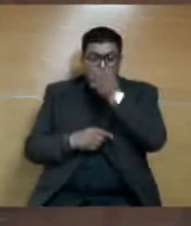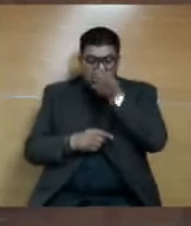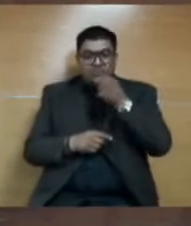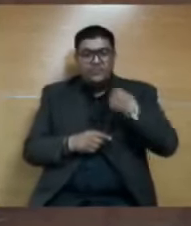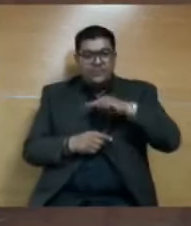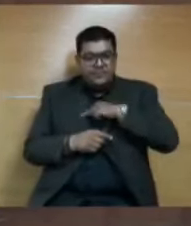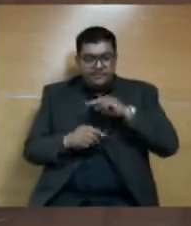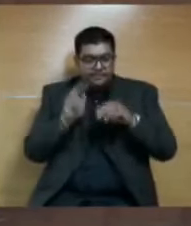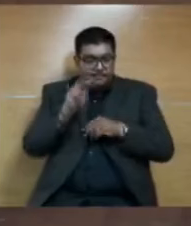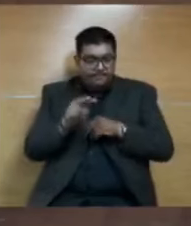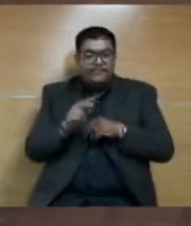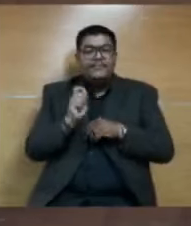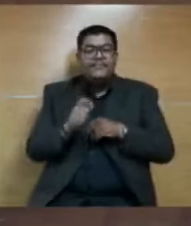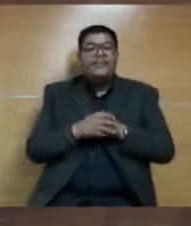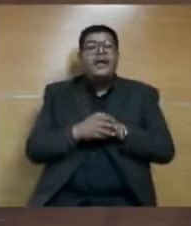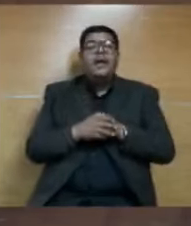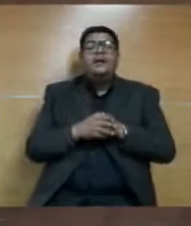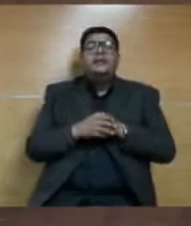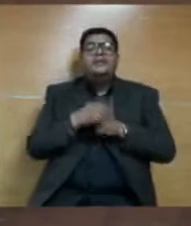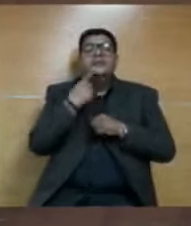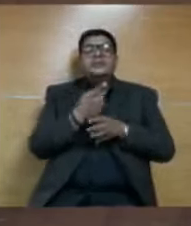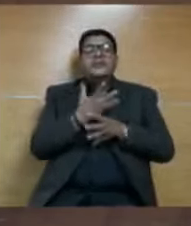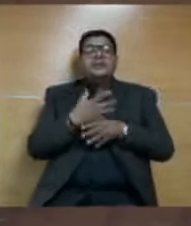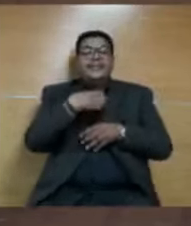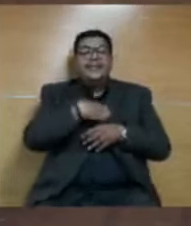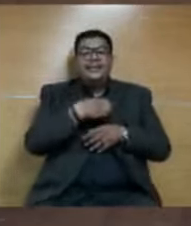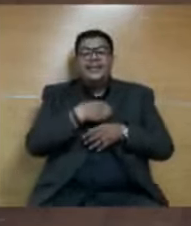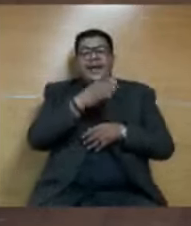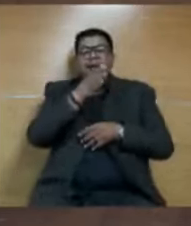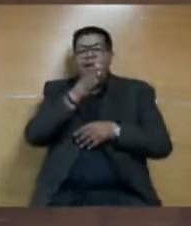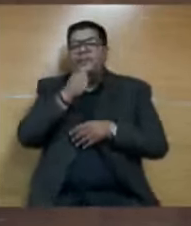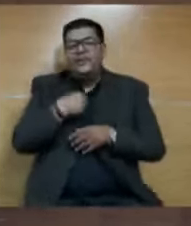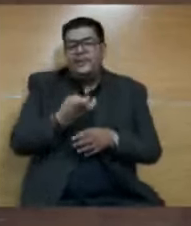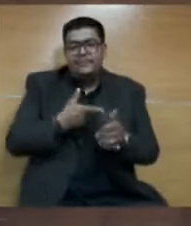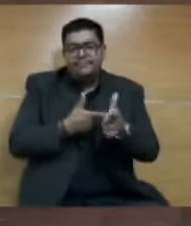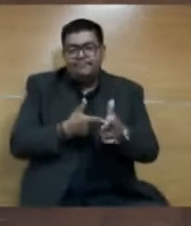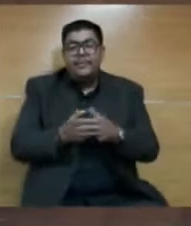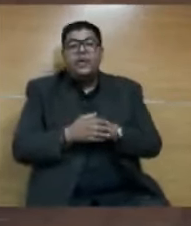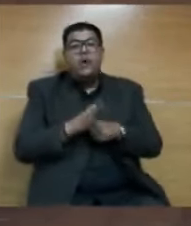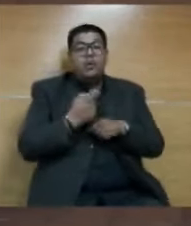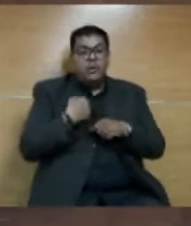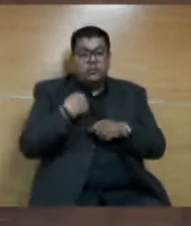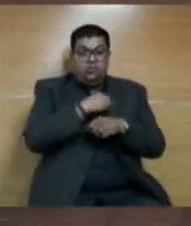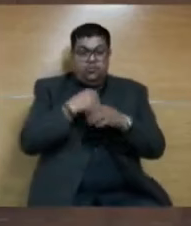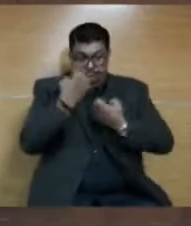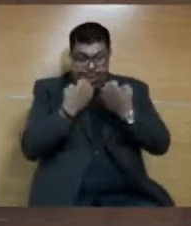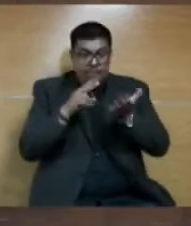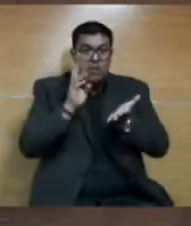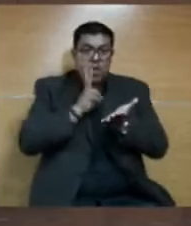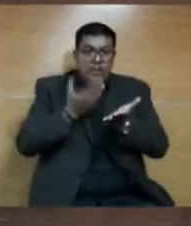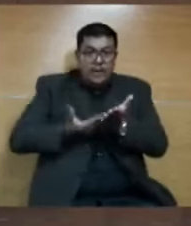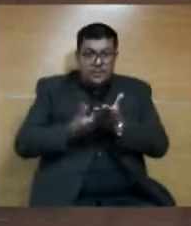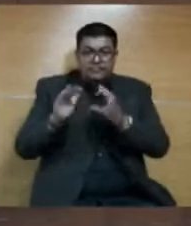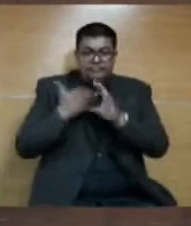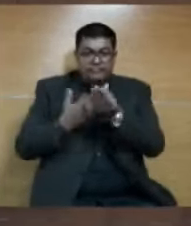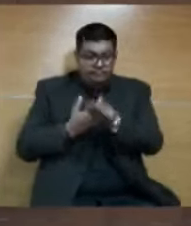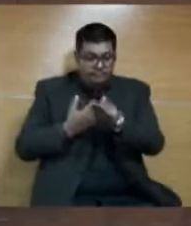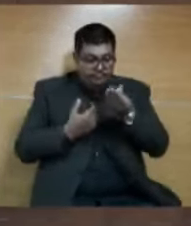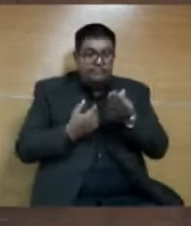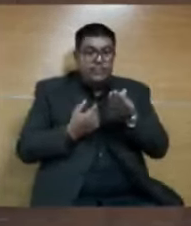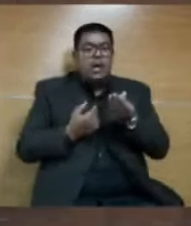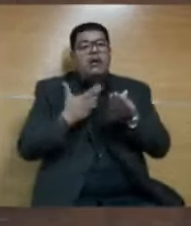sometido a su consideración, se propone declarar la inexistencia de la omisión reclamada, en virtud de que del examen de las constancias que obran en el